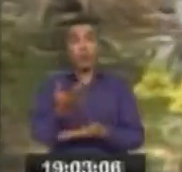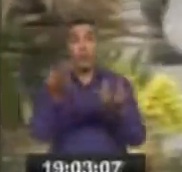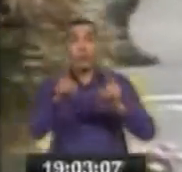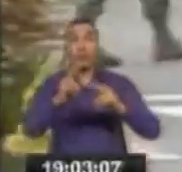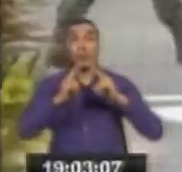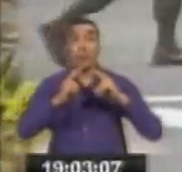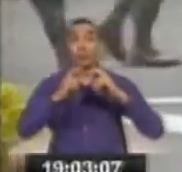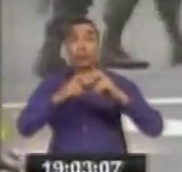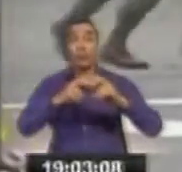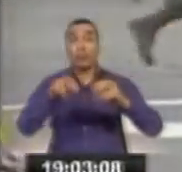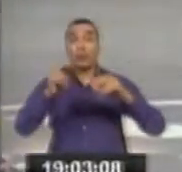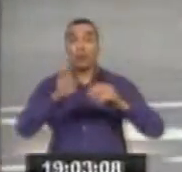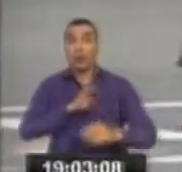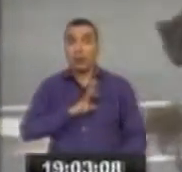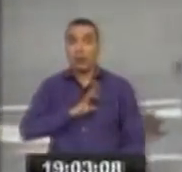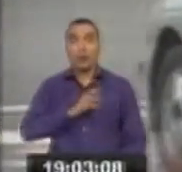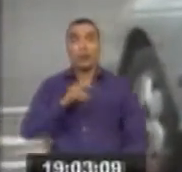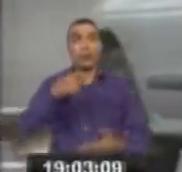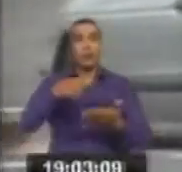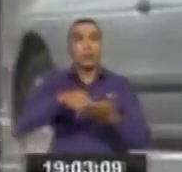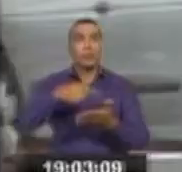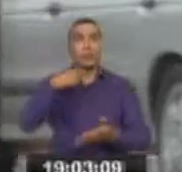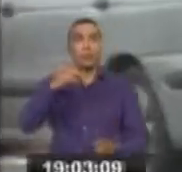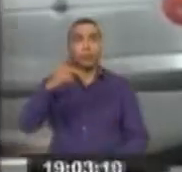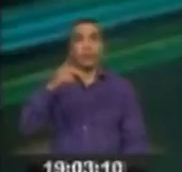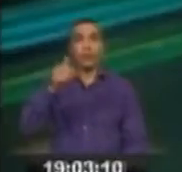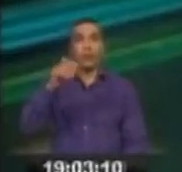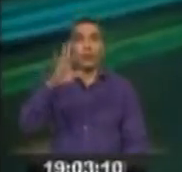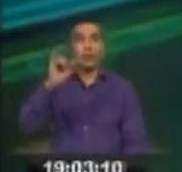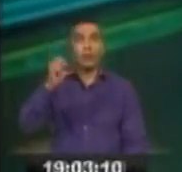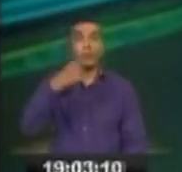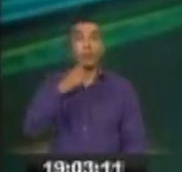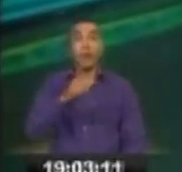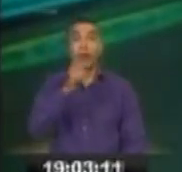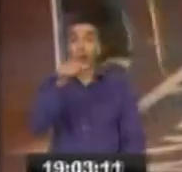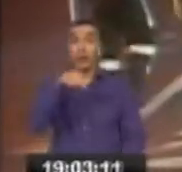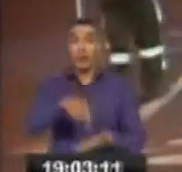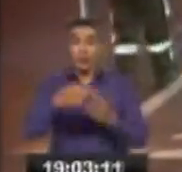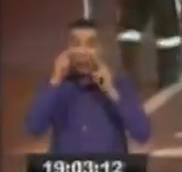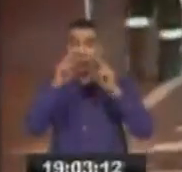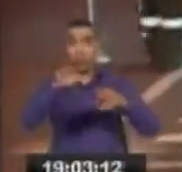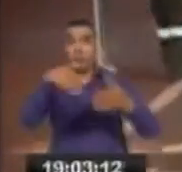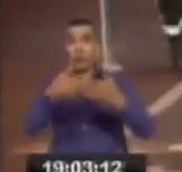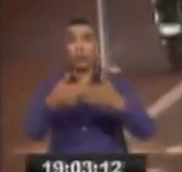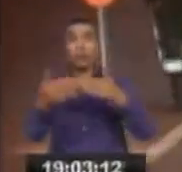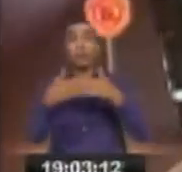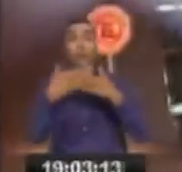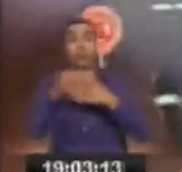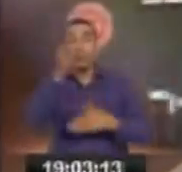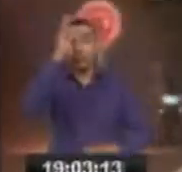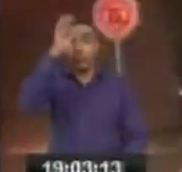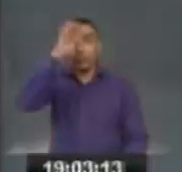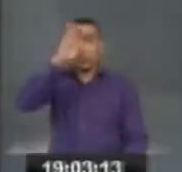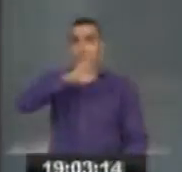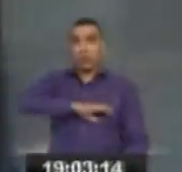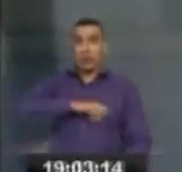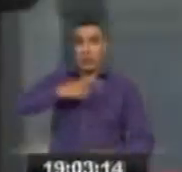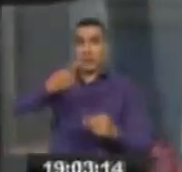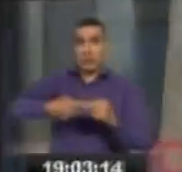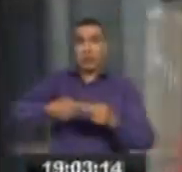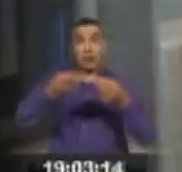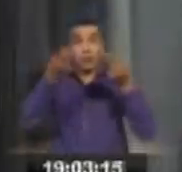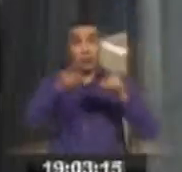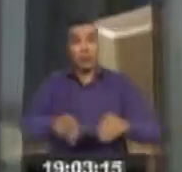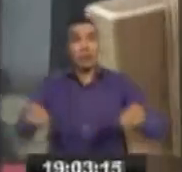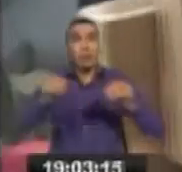inspección ocular técnica en la brigada patria en latacunga el reconocimiento de los hechos frente al hospital de la policía en quito así